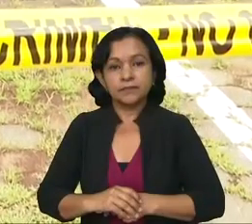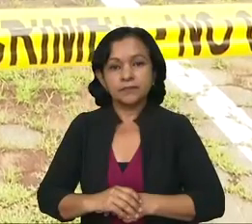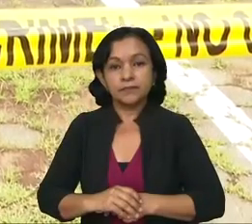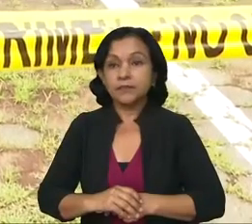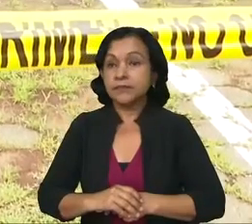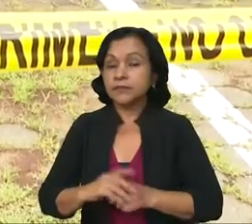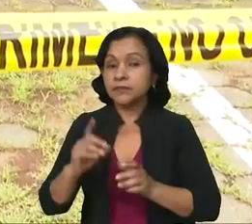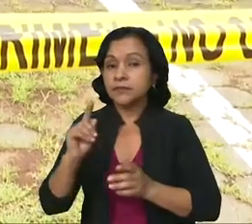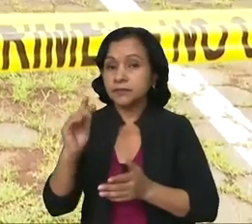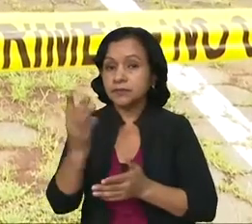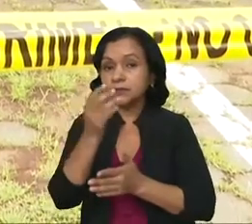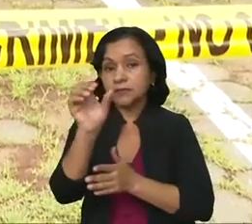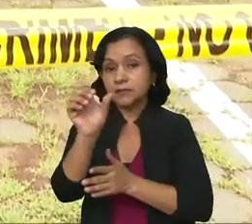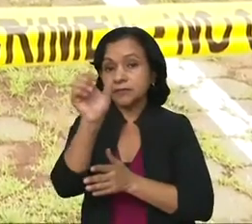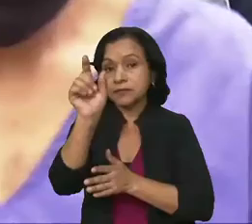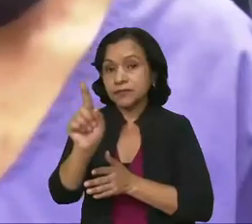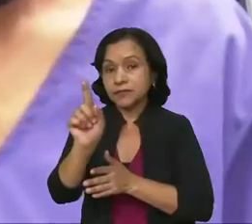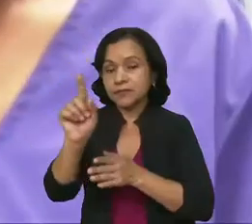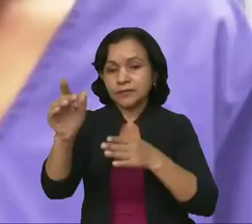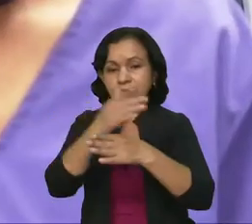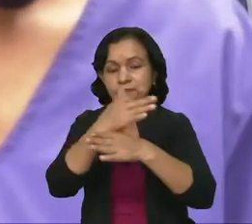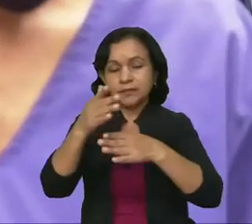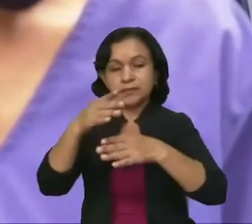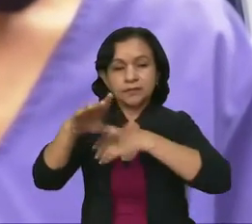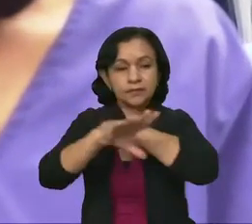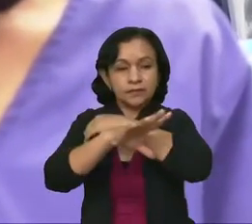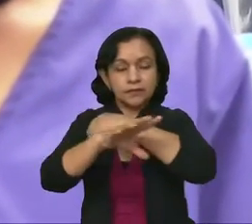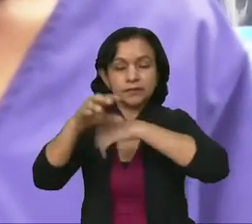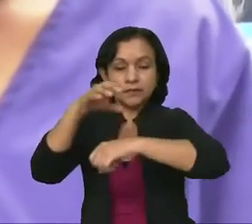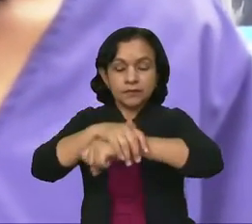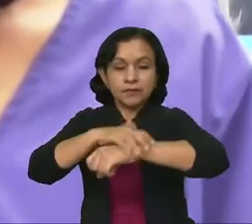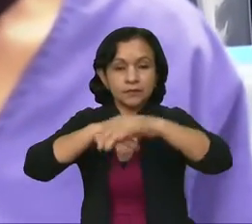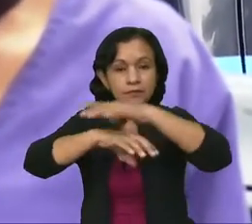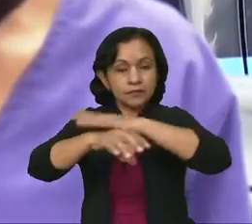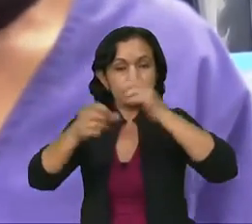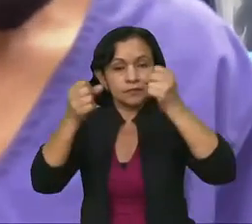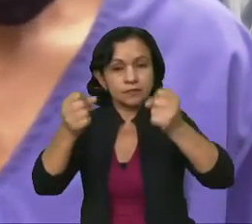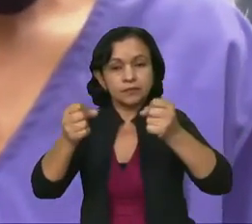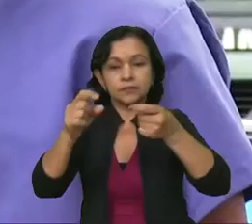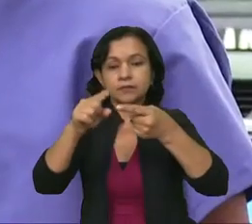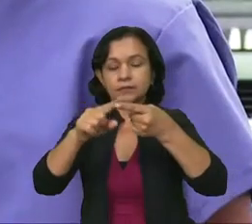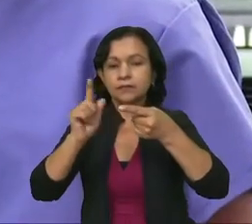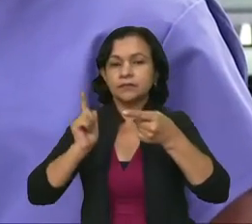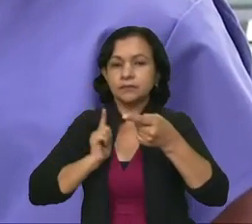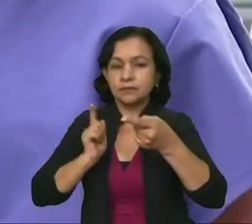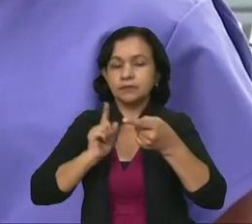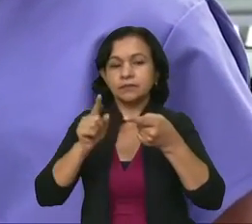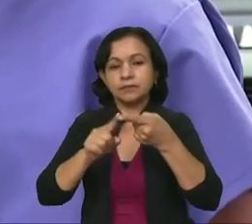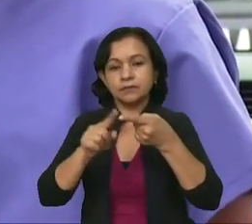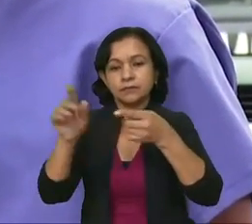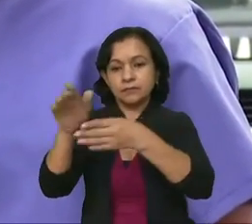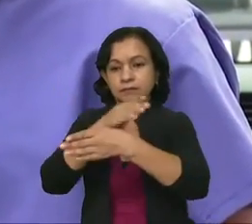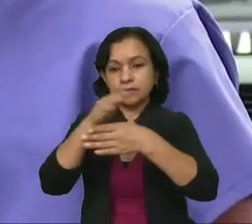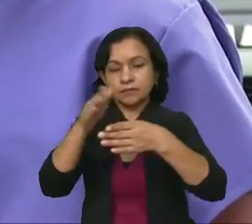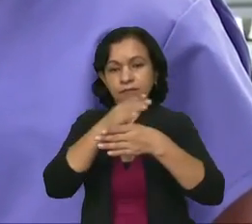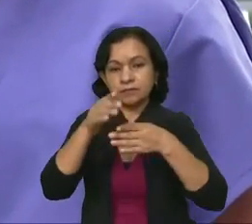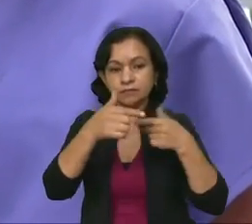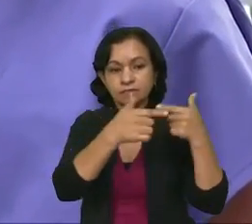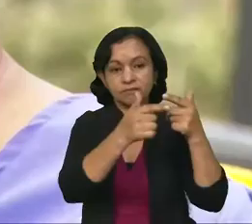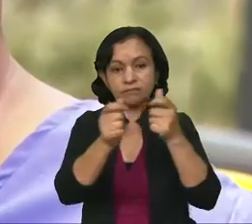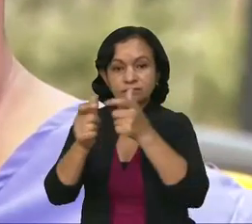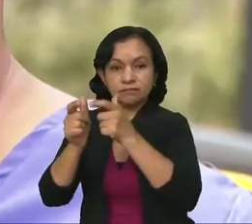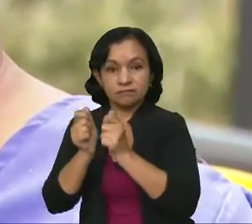En total son 61 los delincuentes detenidos por la Policía Nacional, entre los cuales figuran varios líderes de